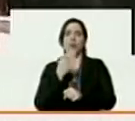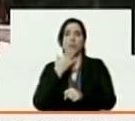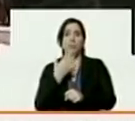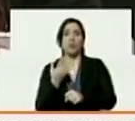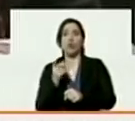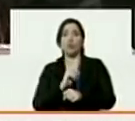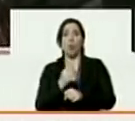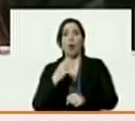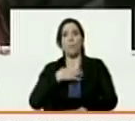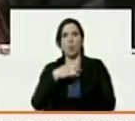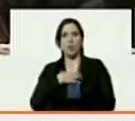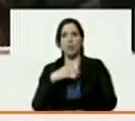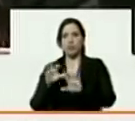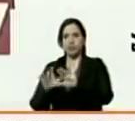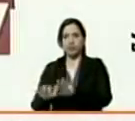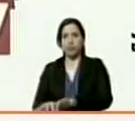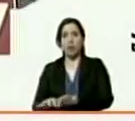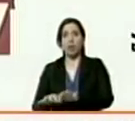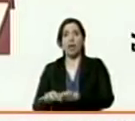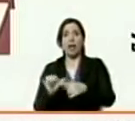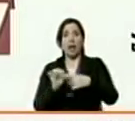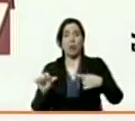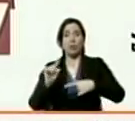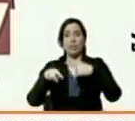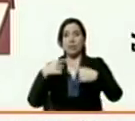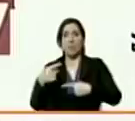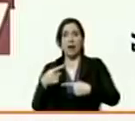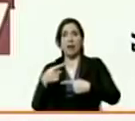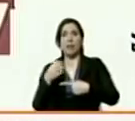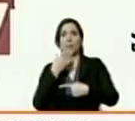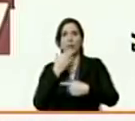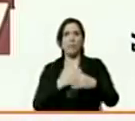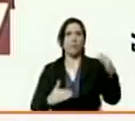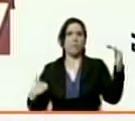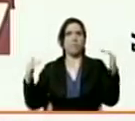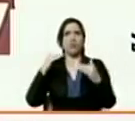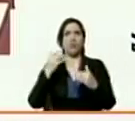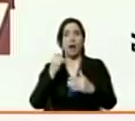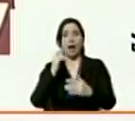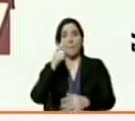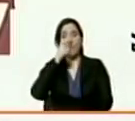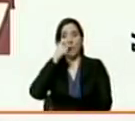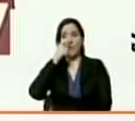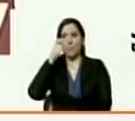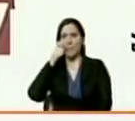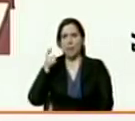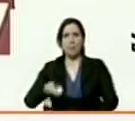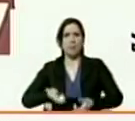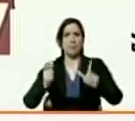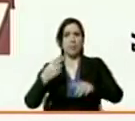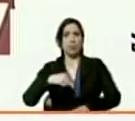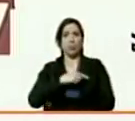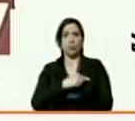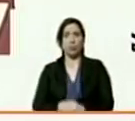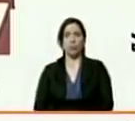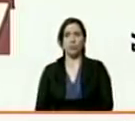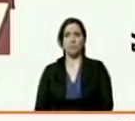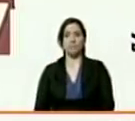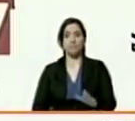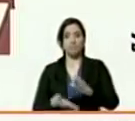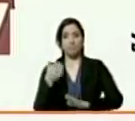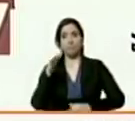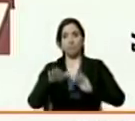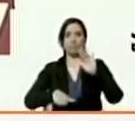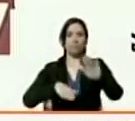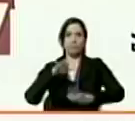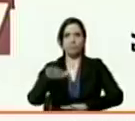en la semana siguiente ese estado repunta. Hay un seguimiento que nos permite a nosotros ir avanzando